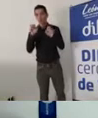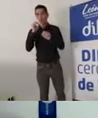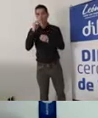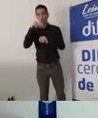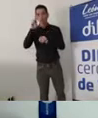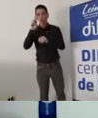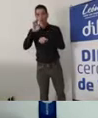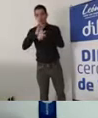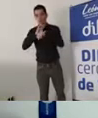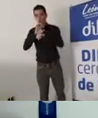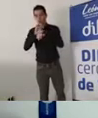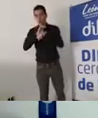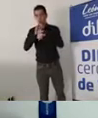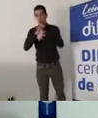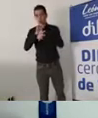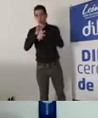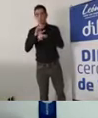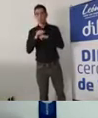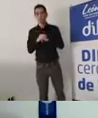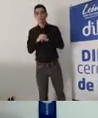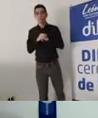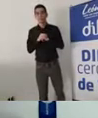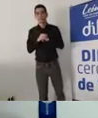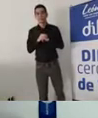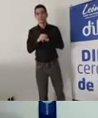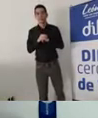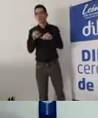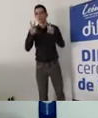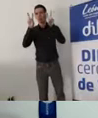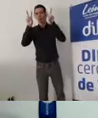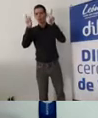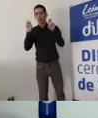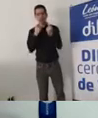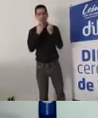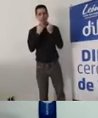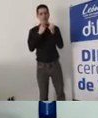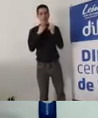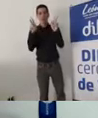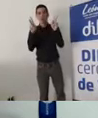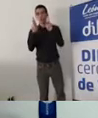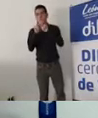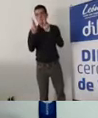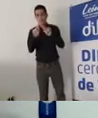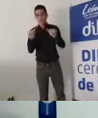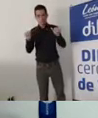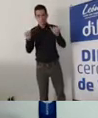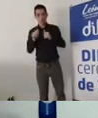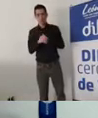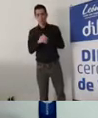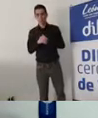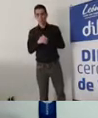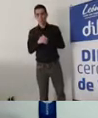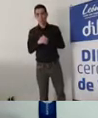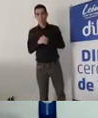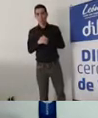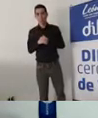voluntario, y es la discusión de la paz. Para ponerlos en contexto, Colombia, al igual que varios países de América Latina,